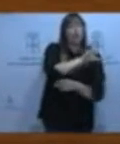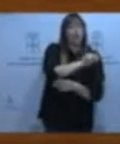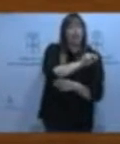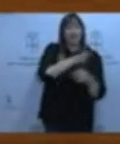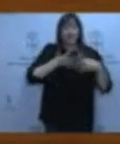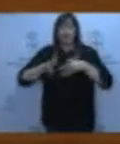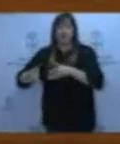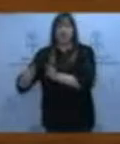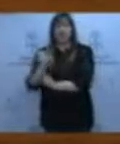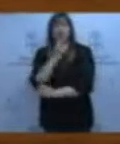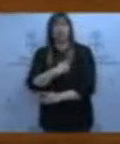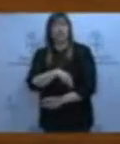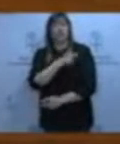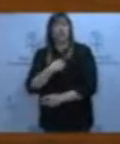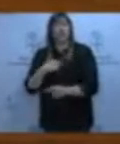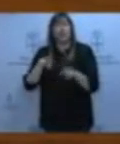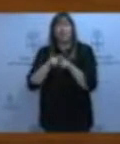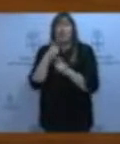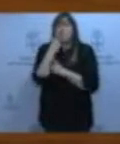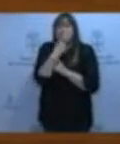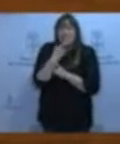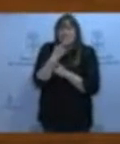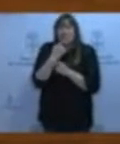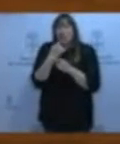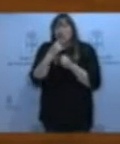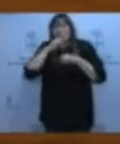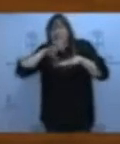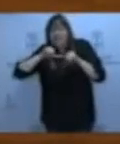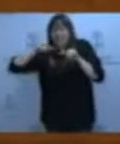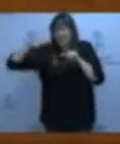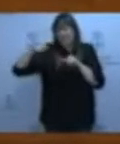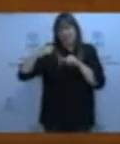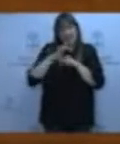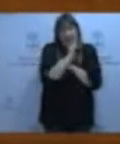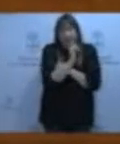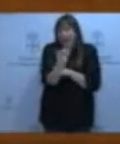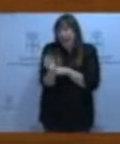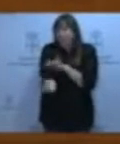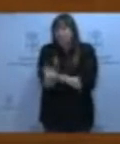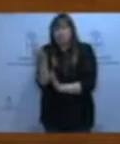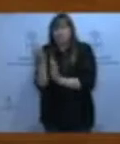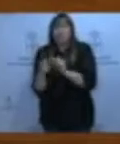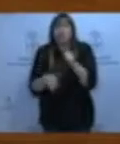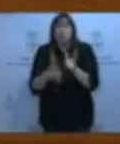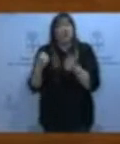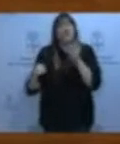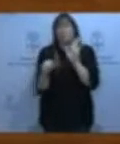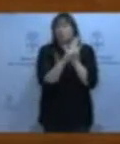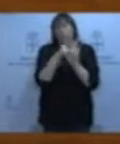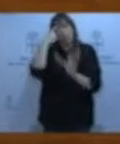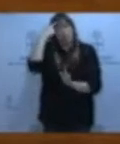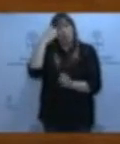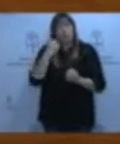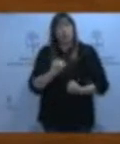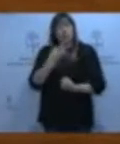un lugar que está rodeado de mitos y leyendas, como hemos podido escuchar ya, y desde luego de un gran simbolismo, pero es un enclave